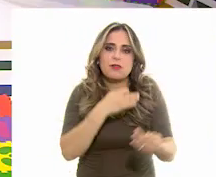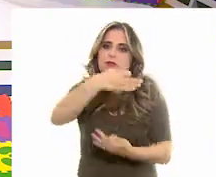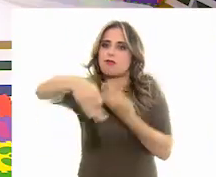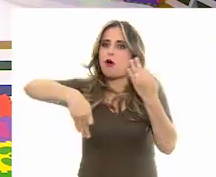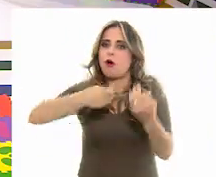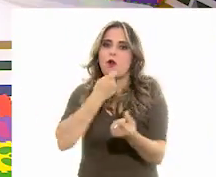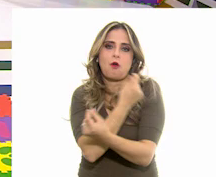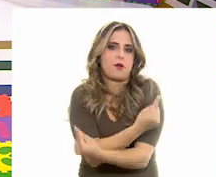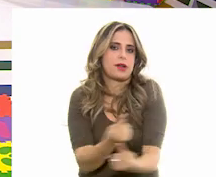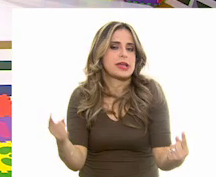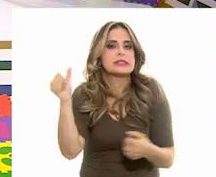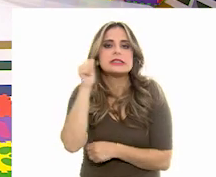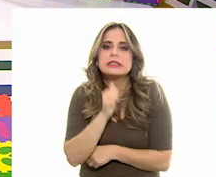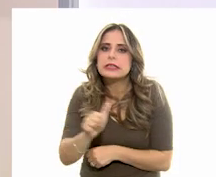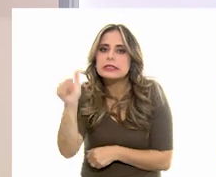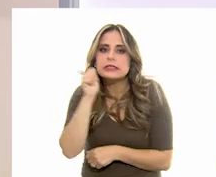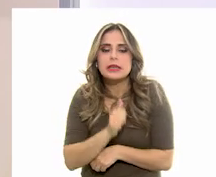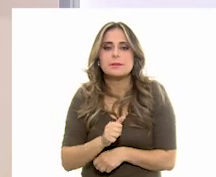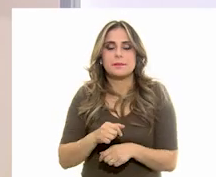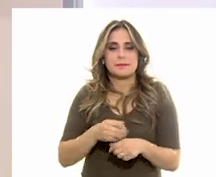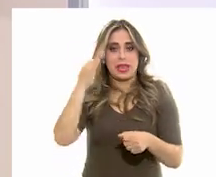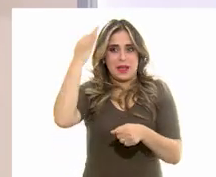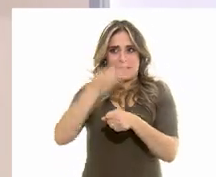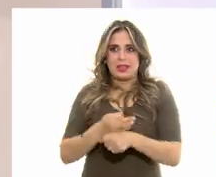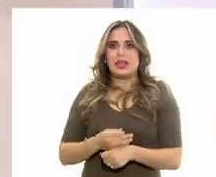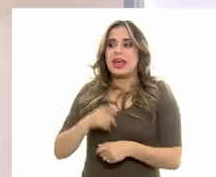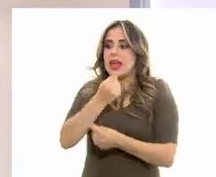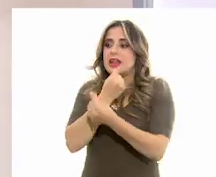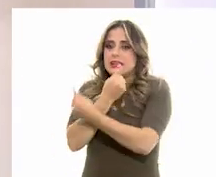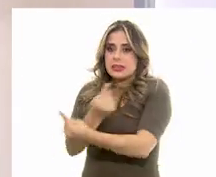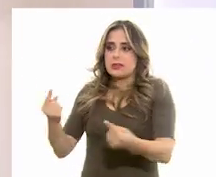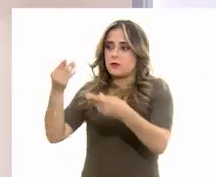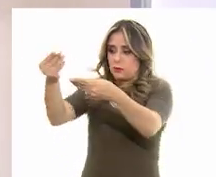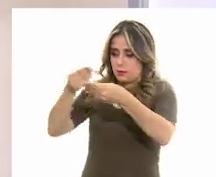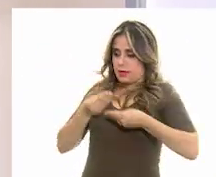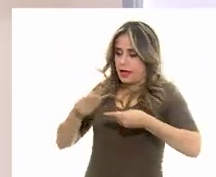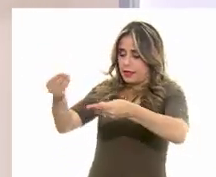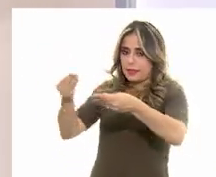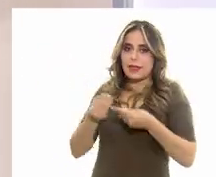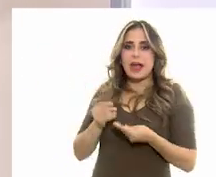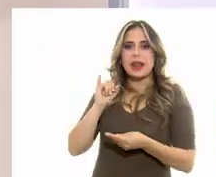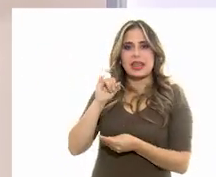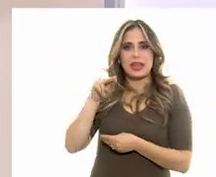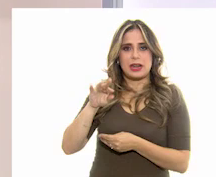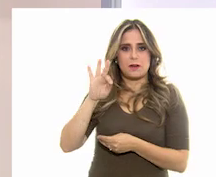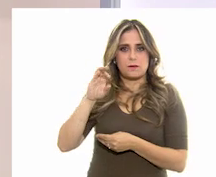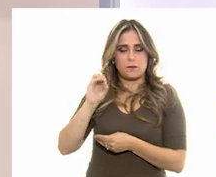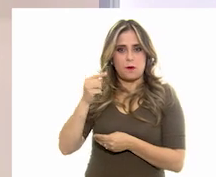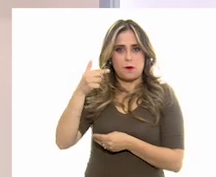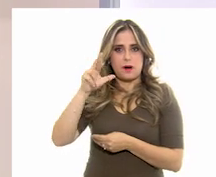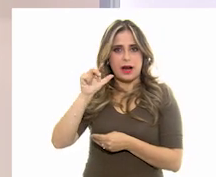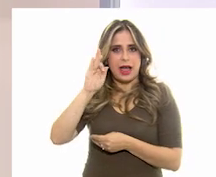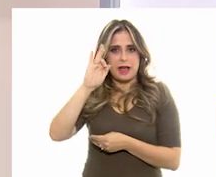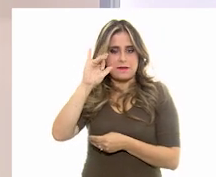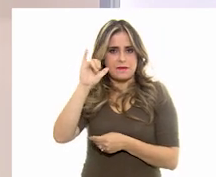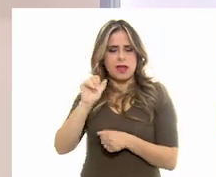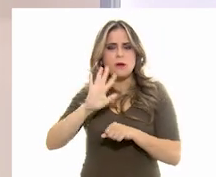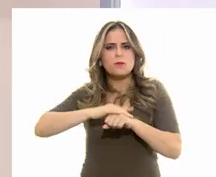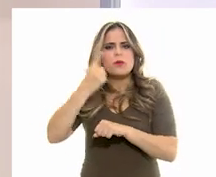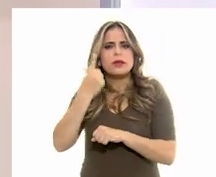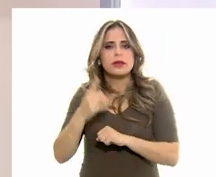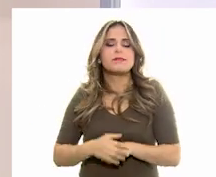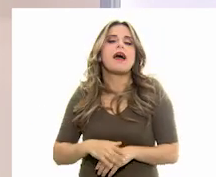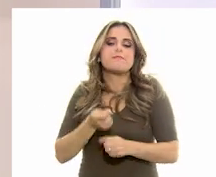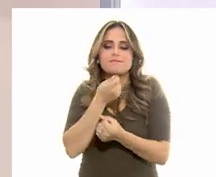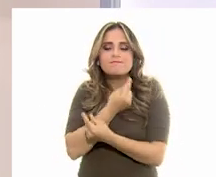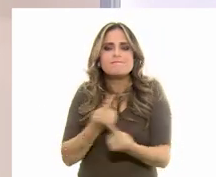sus infografías que nos entregaron están... es la curiosidad que despertó en ellos y